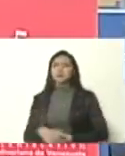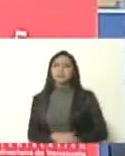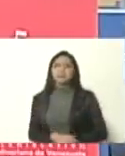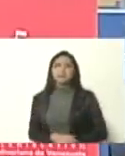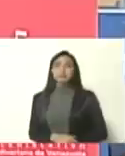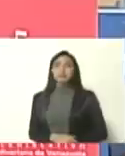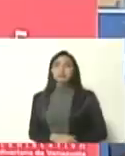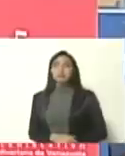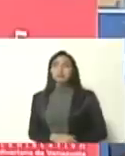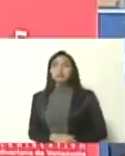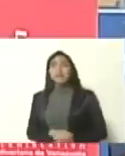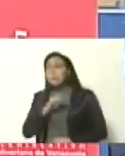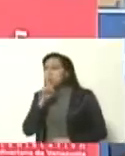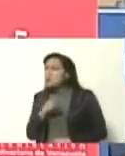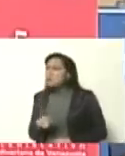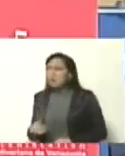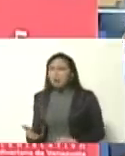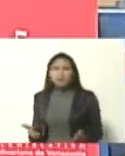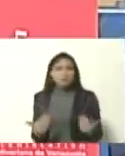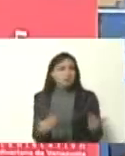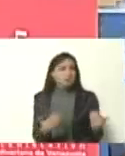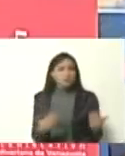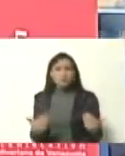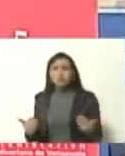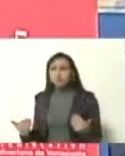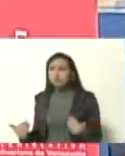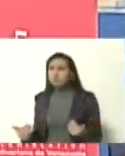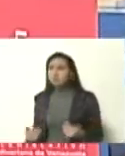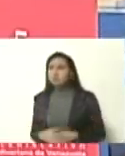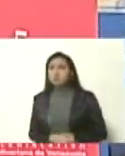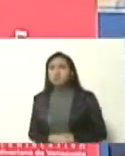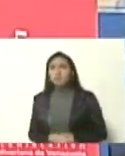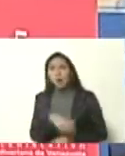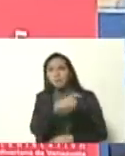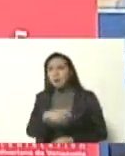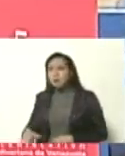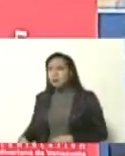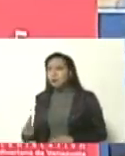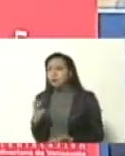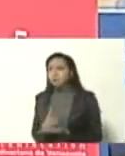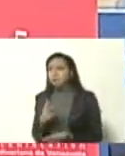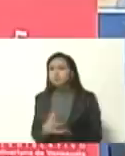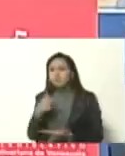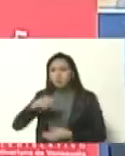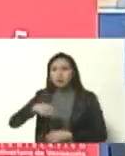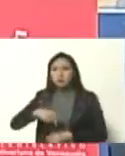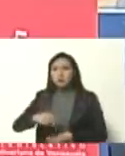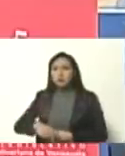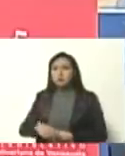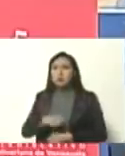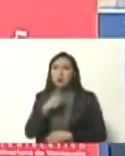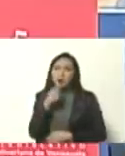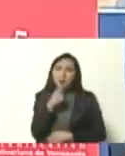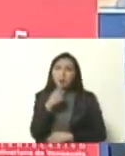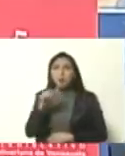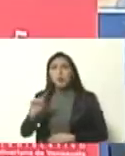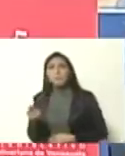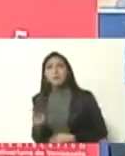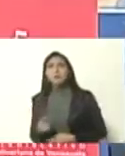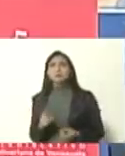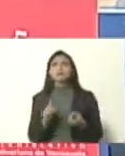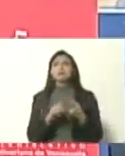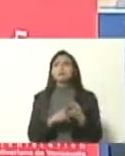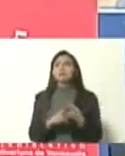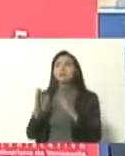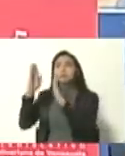Vamos a abrir una ronda de preguntas para las hermanas y hermanos de los medios de comunicación que se encuentran hoy aquí. En primer lugar,